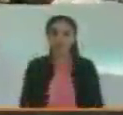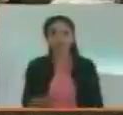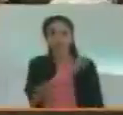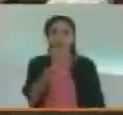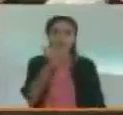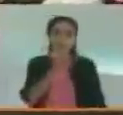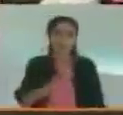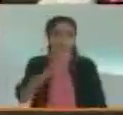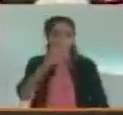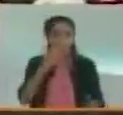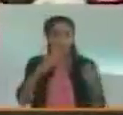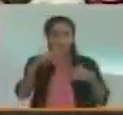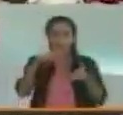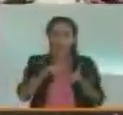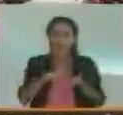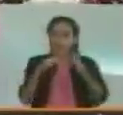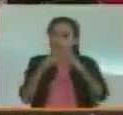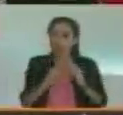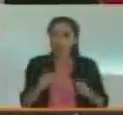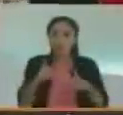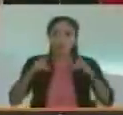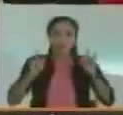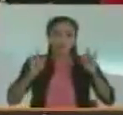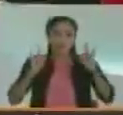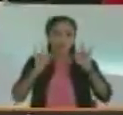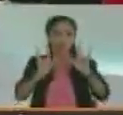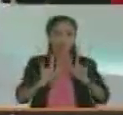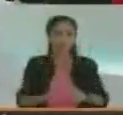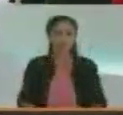Valencia, Carabobo, te amo.